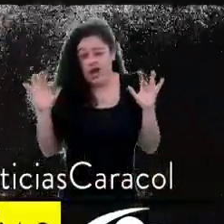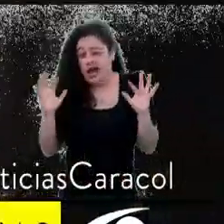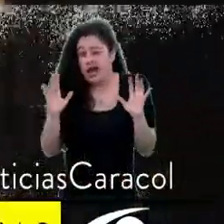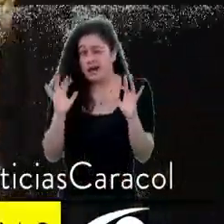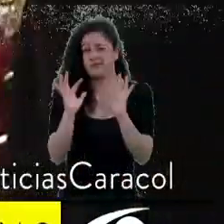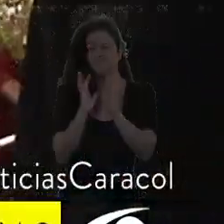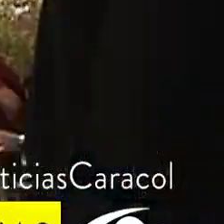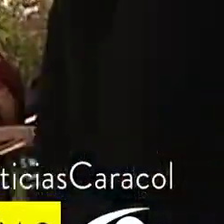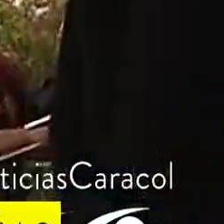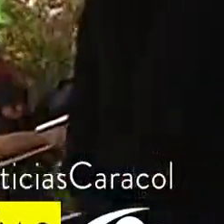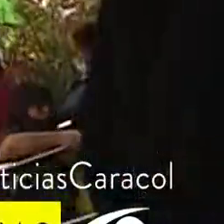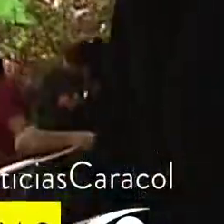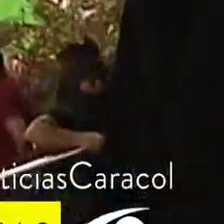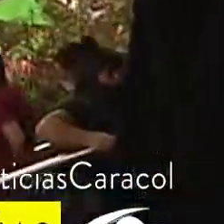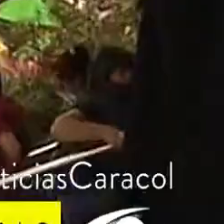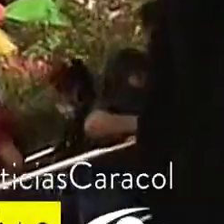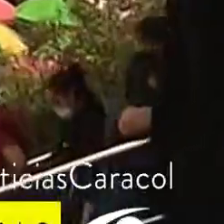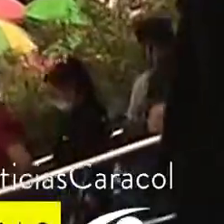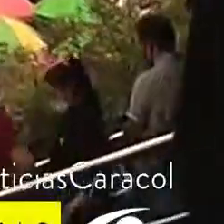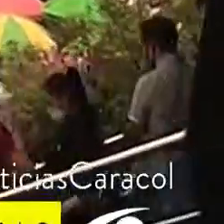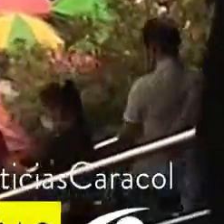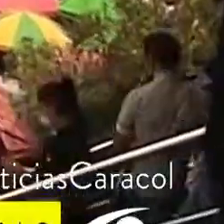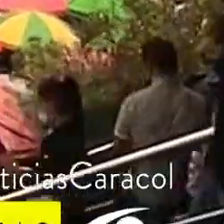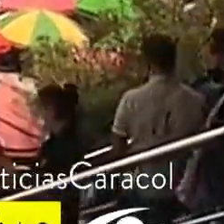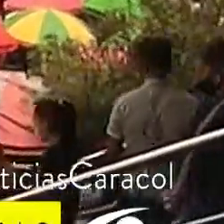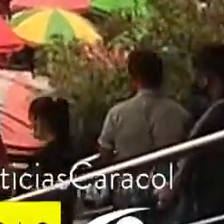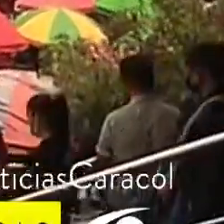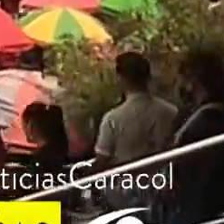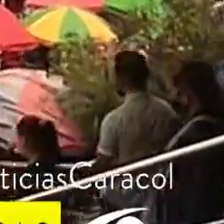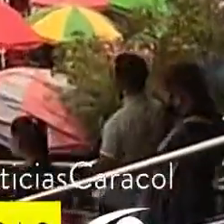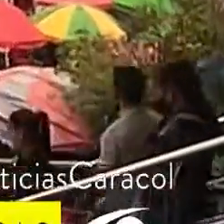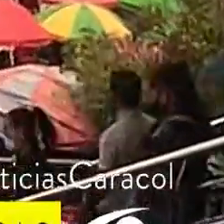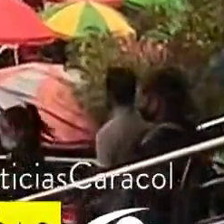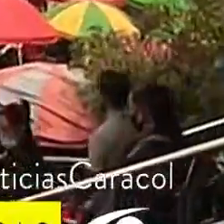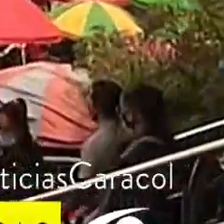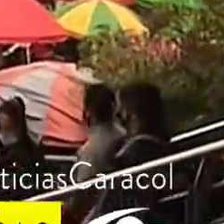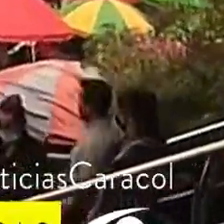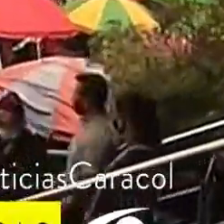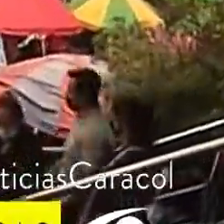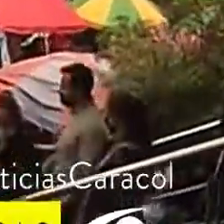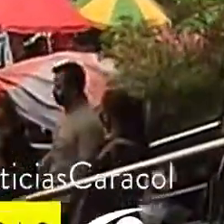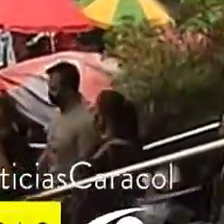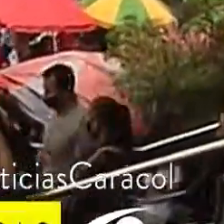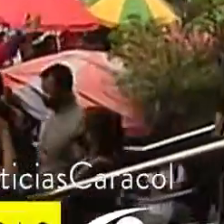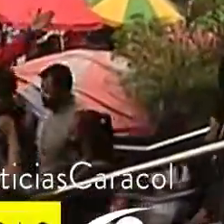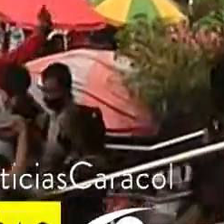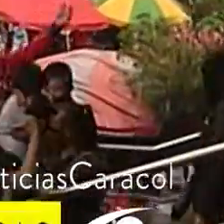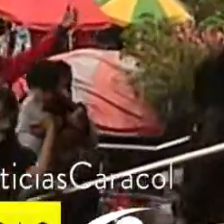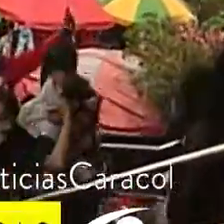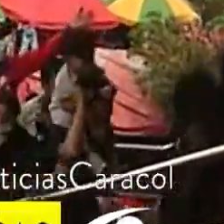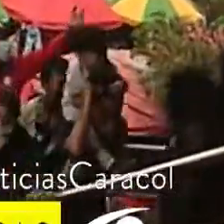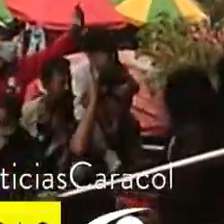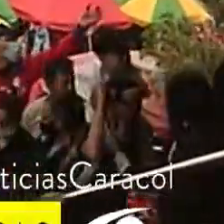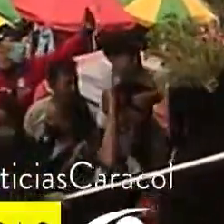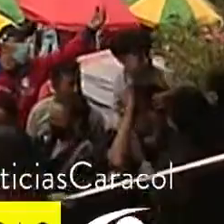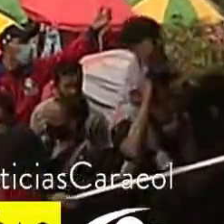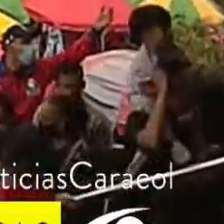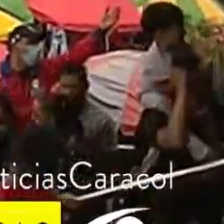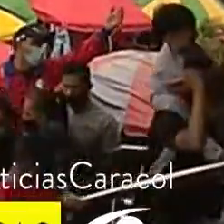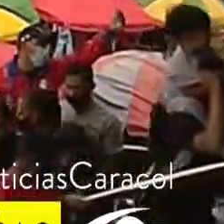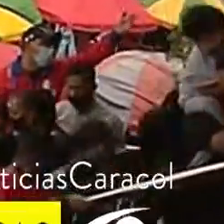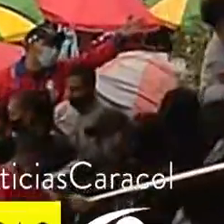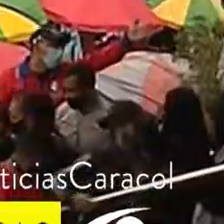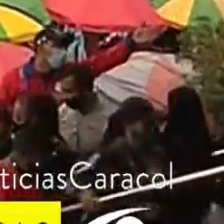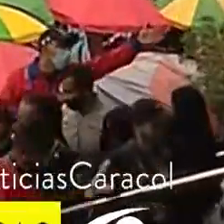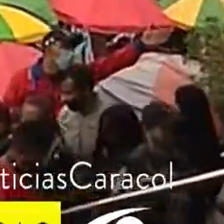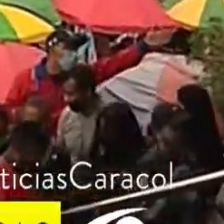Plaza de la Mariposa. Y no, no se están cumpliendo las medidas de bioseguridad. Las personas están dentro de esta aglomeración sin tapabocas y,